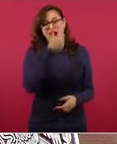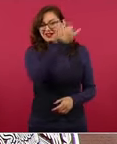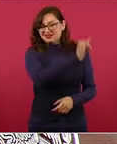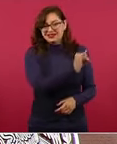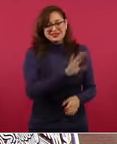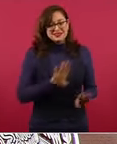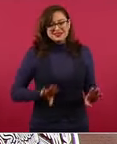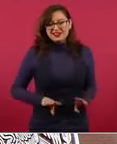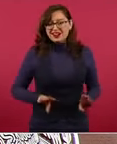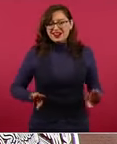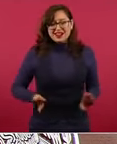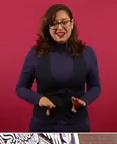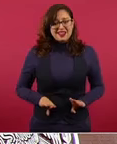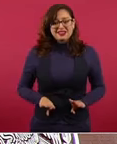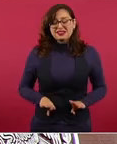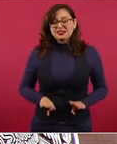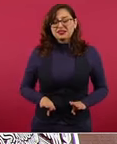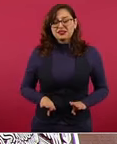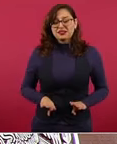trafican